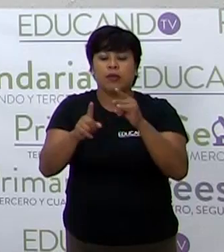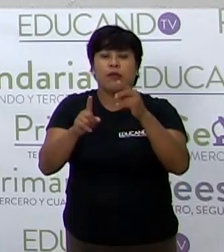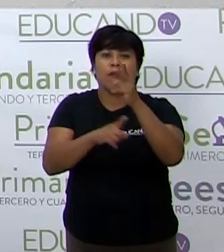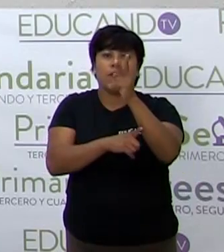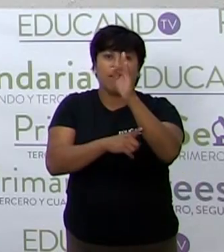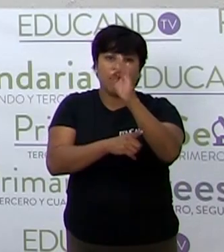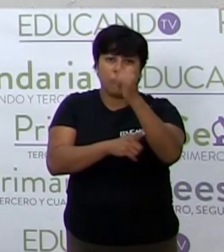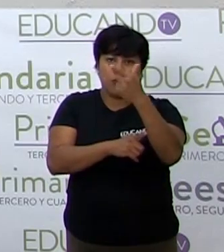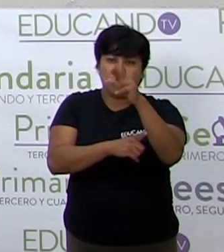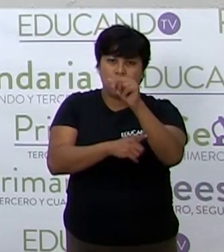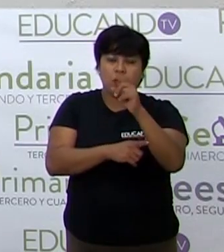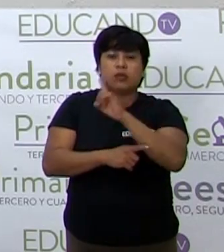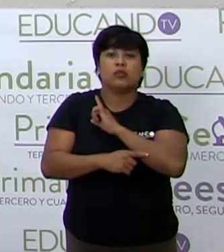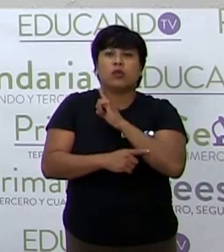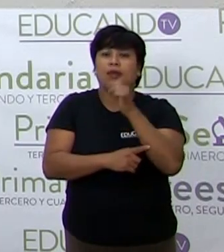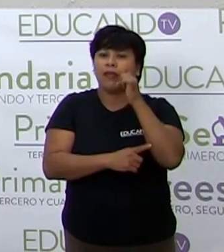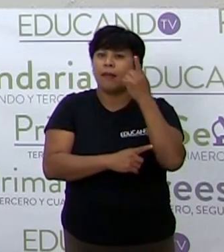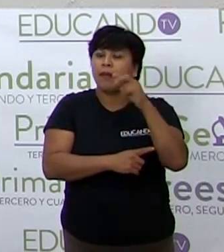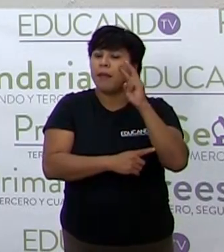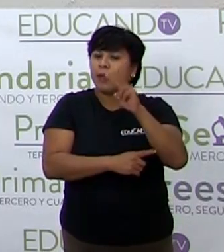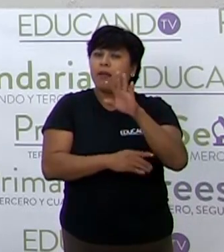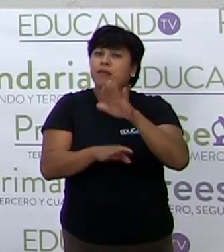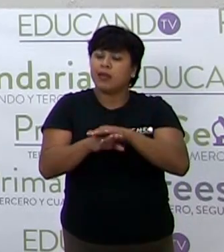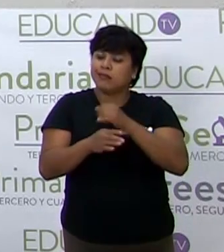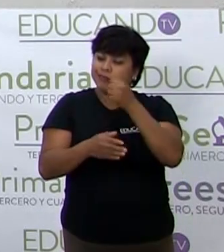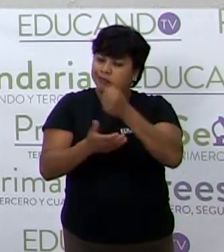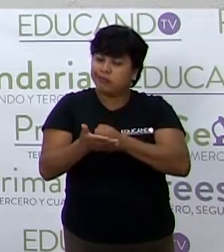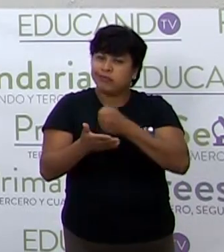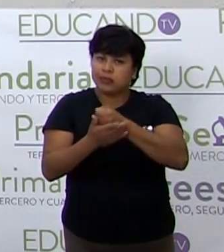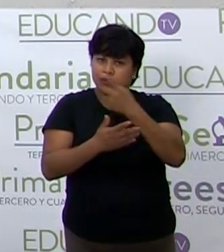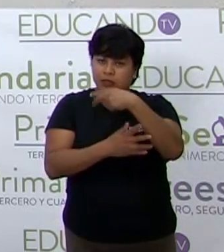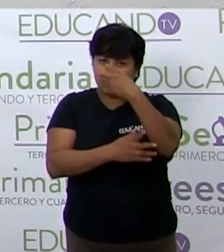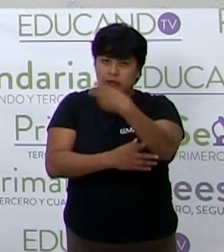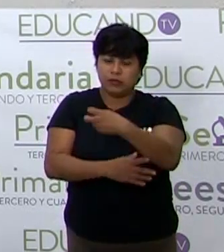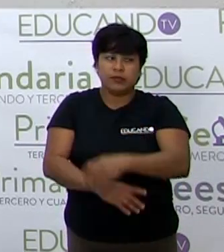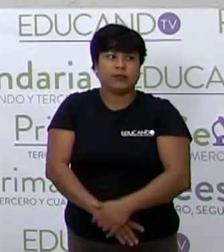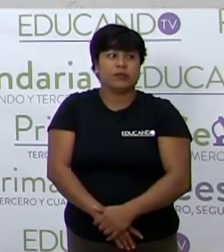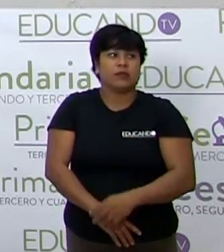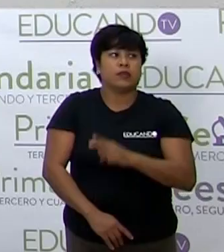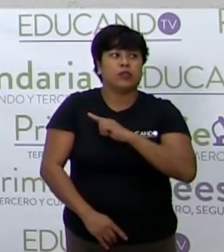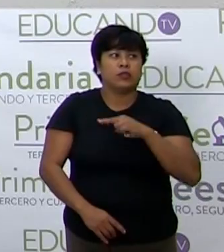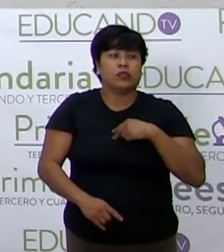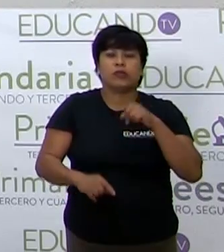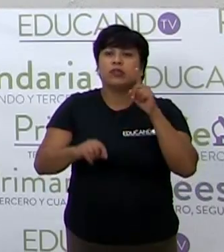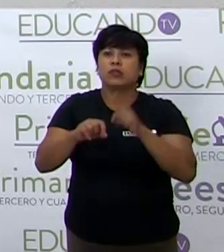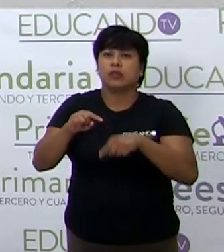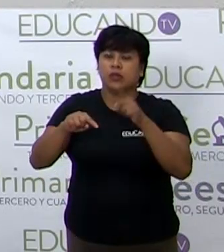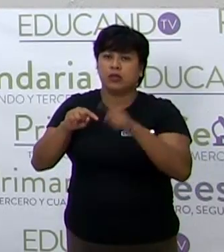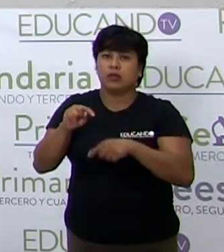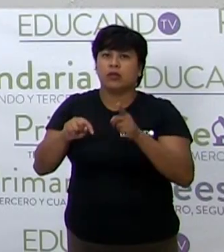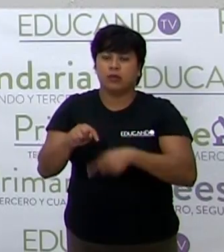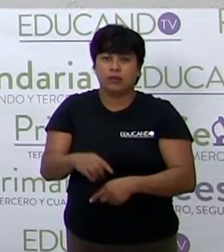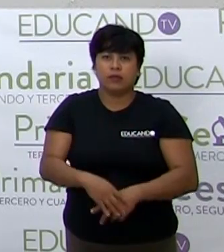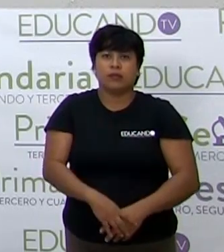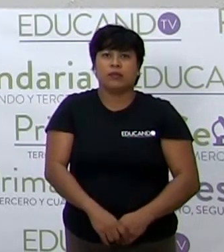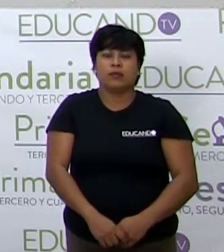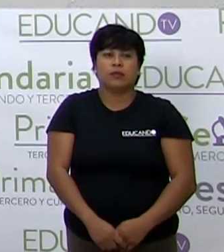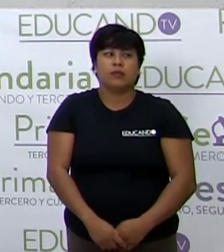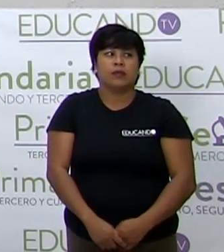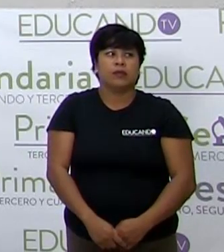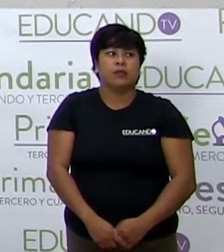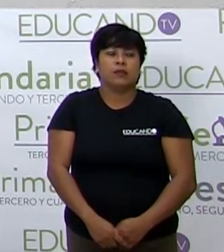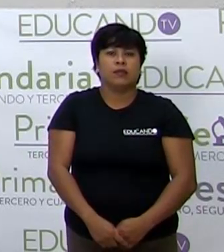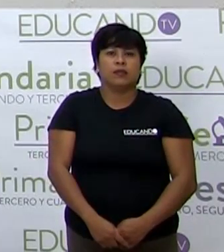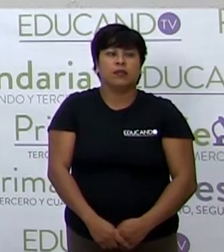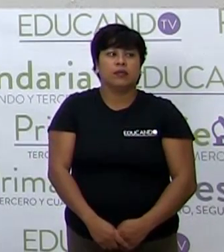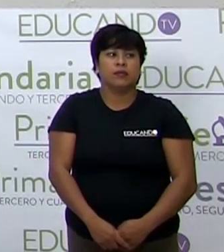día de ayer, pero nada más para hacer énfasis en ella. Vamos a quitar estos pequeños diurex que tenemos aquí. Y ahora